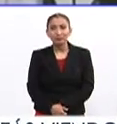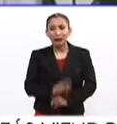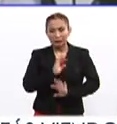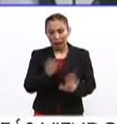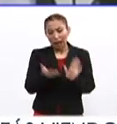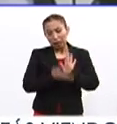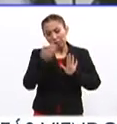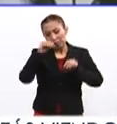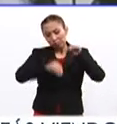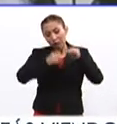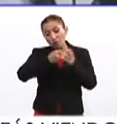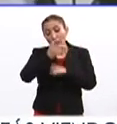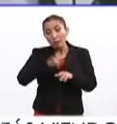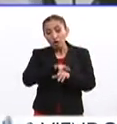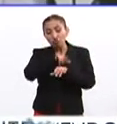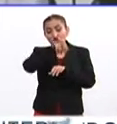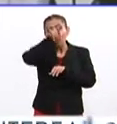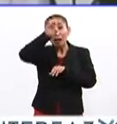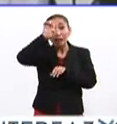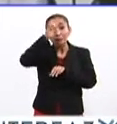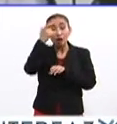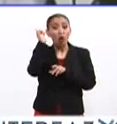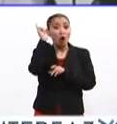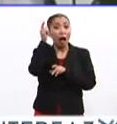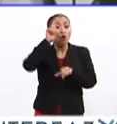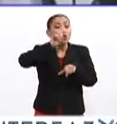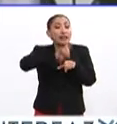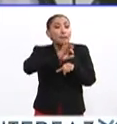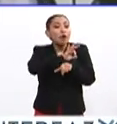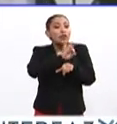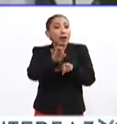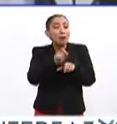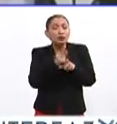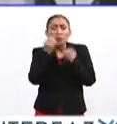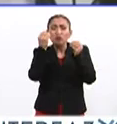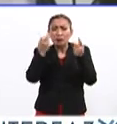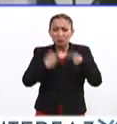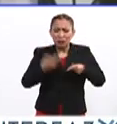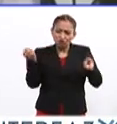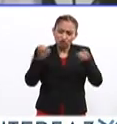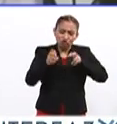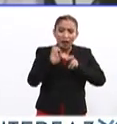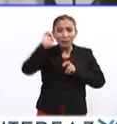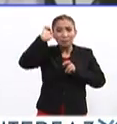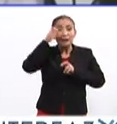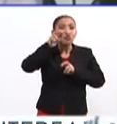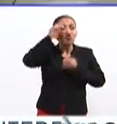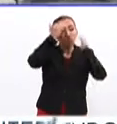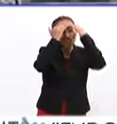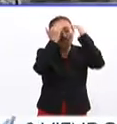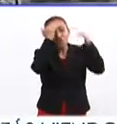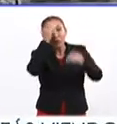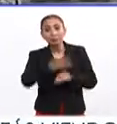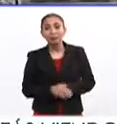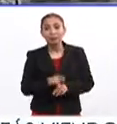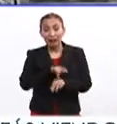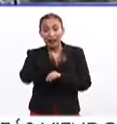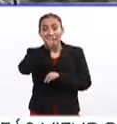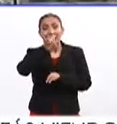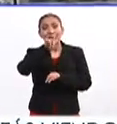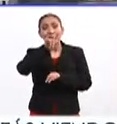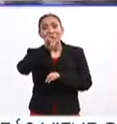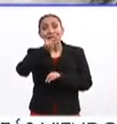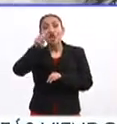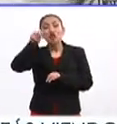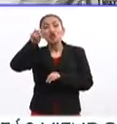Estamos construyendo nuevas naves espaciales y espero que un día podamos llevar a miles de personas al espacio. La nave Spaceship